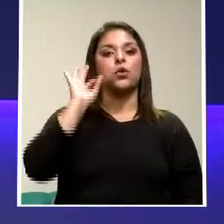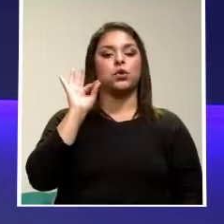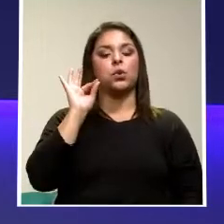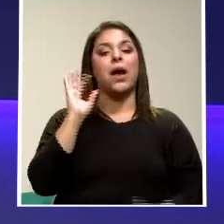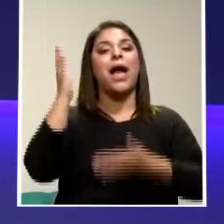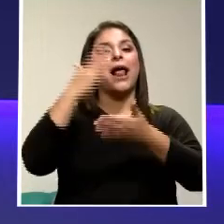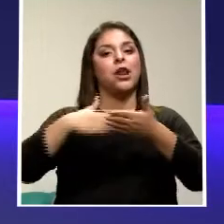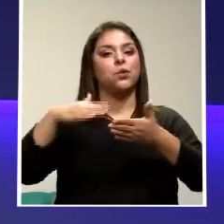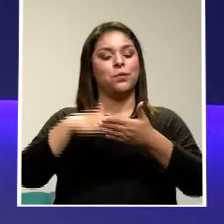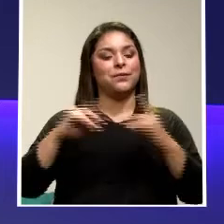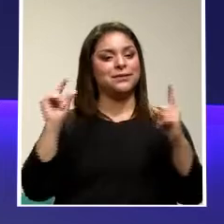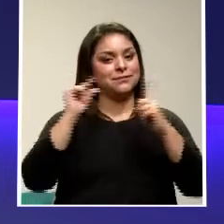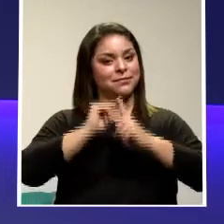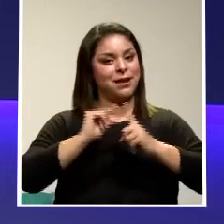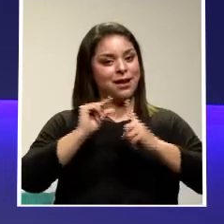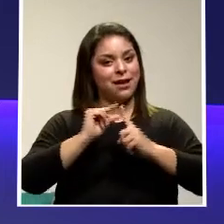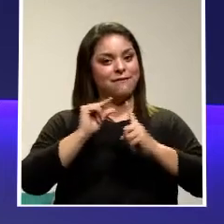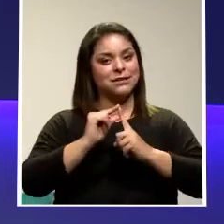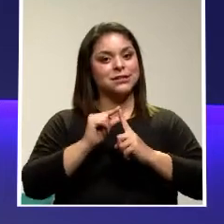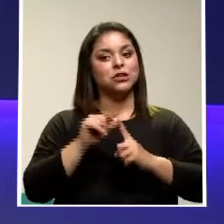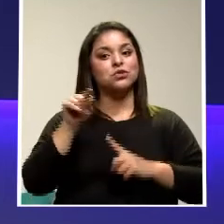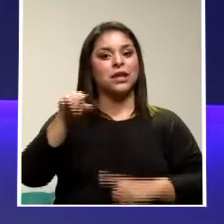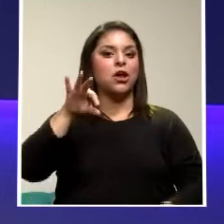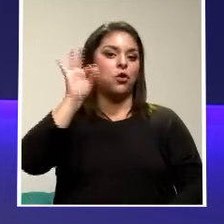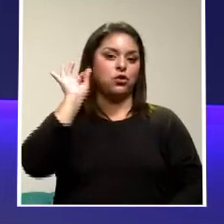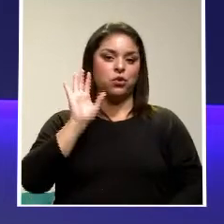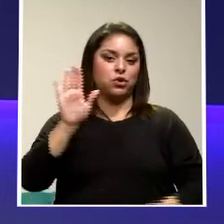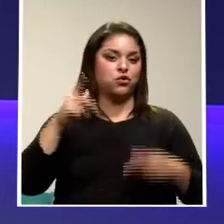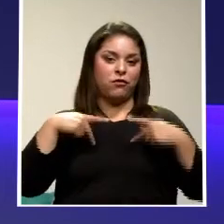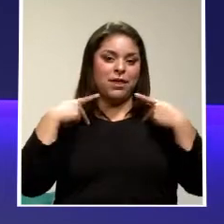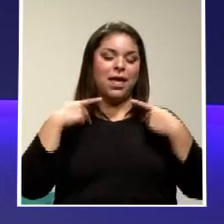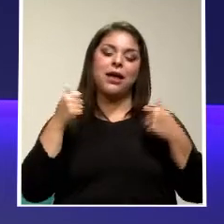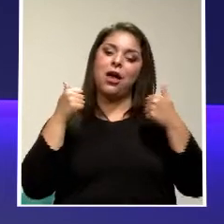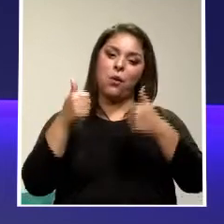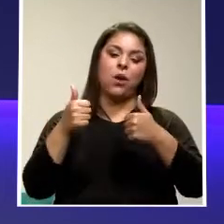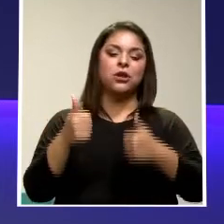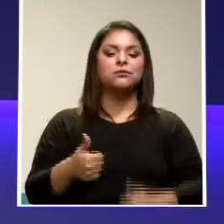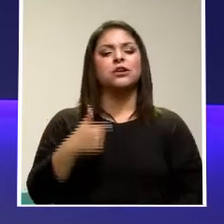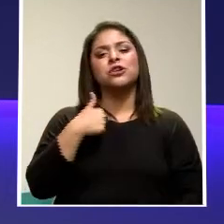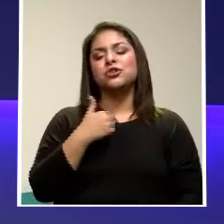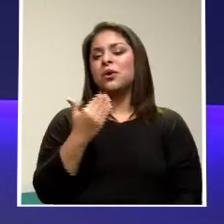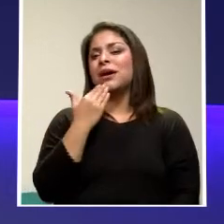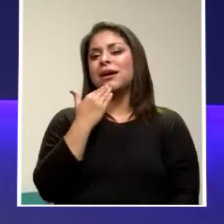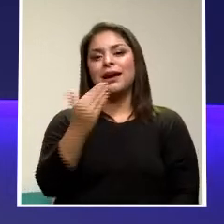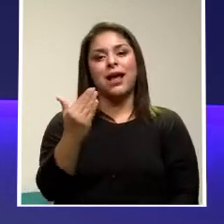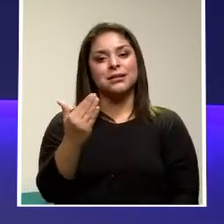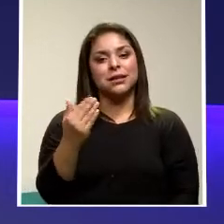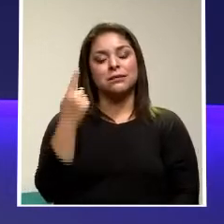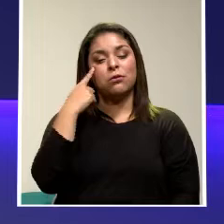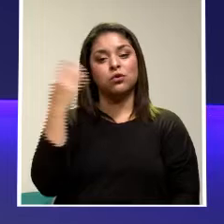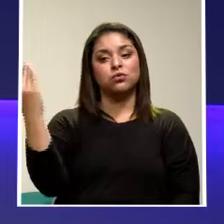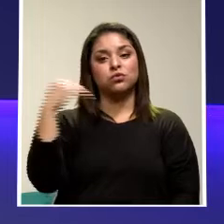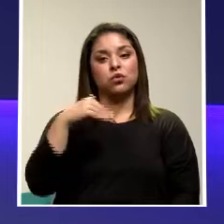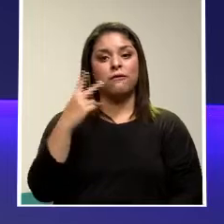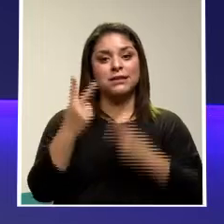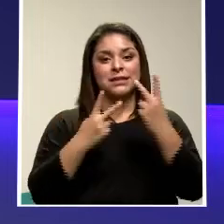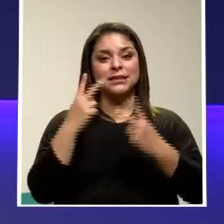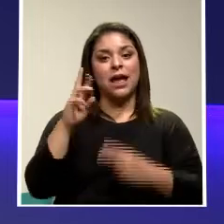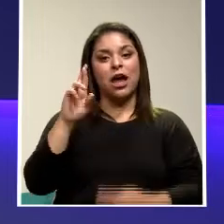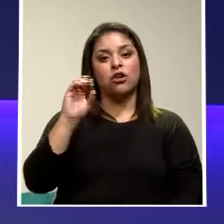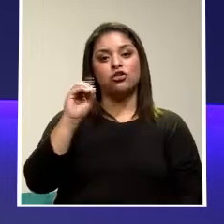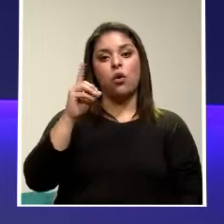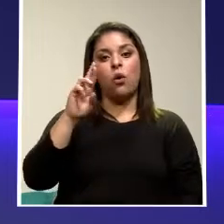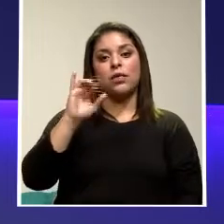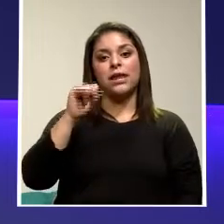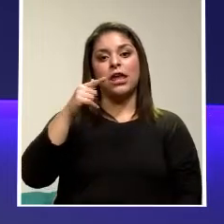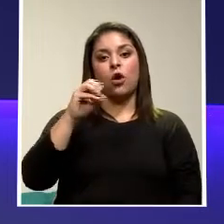palabras que tenés que encontrar en la vida. Eso es bueno. Te agradezco muchísimo la visita. Rodrigo Soto,